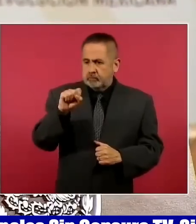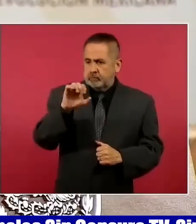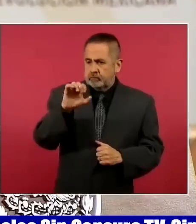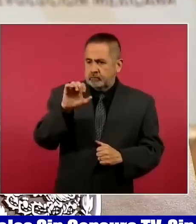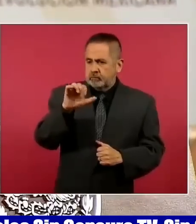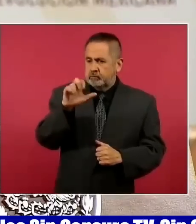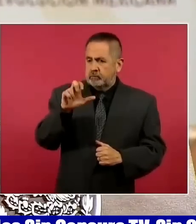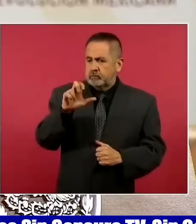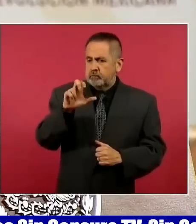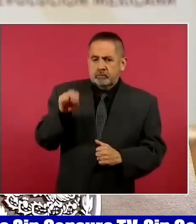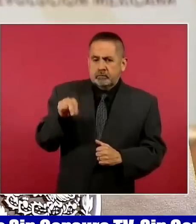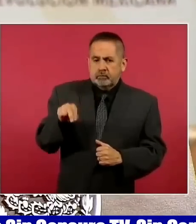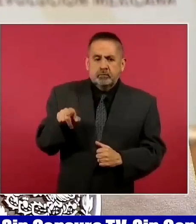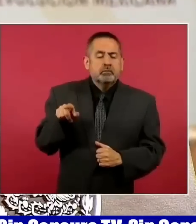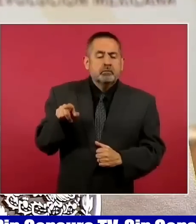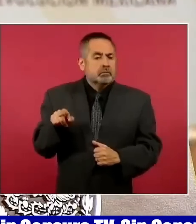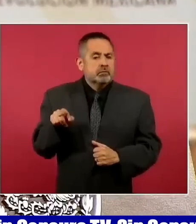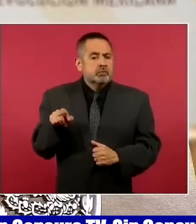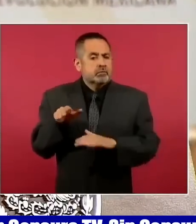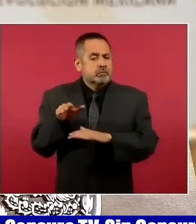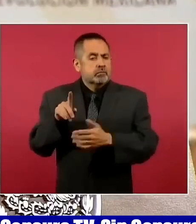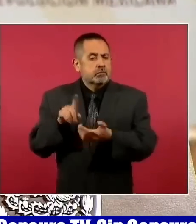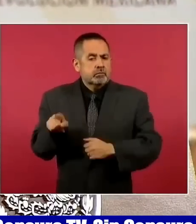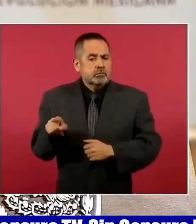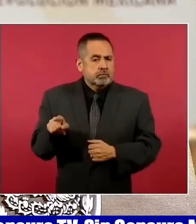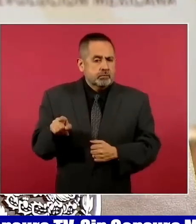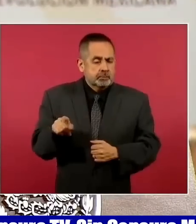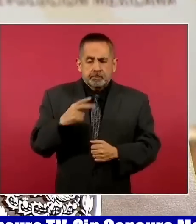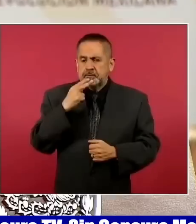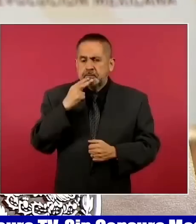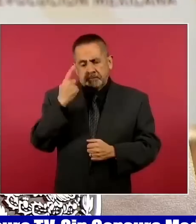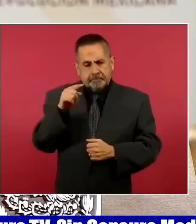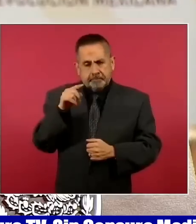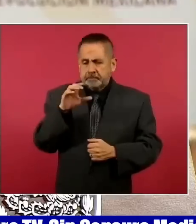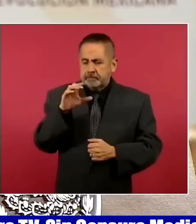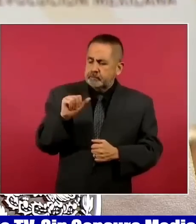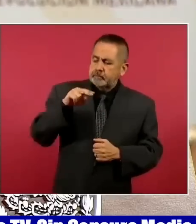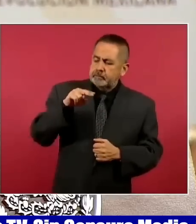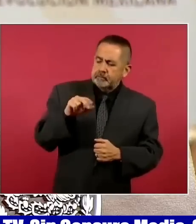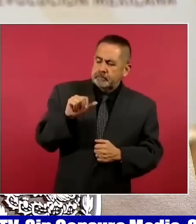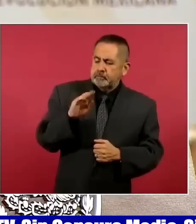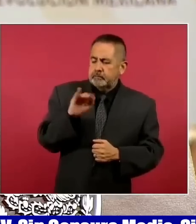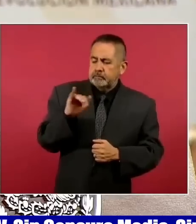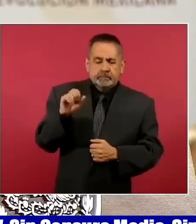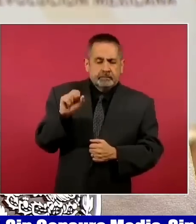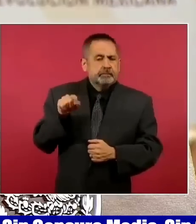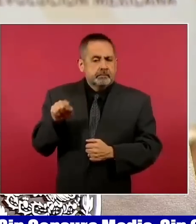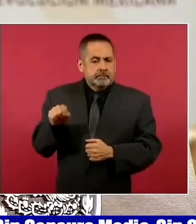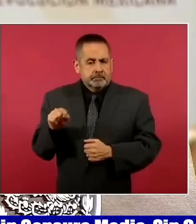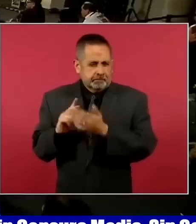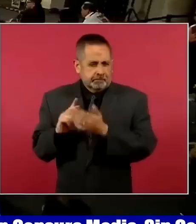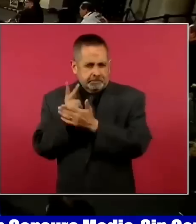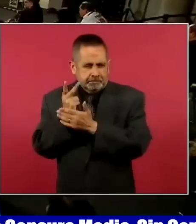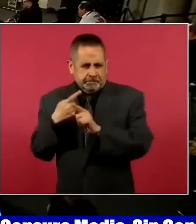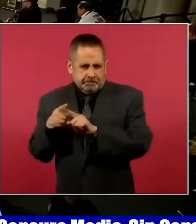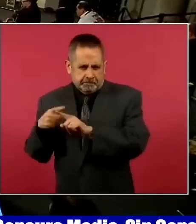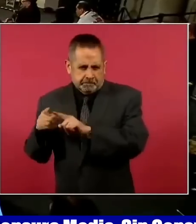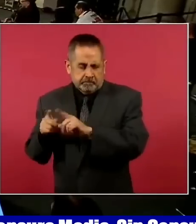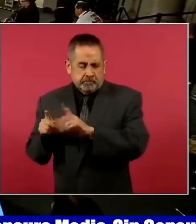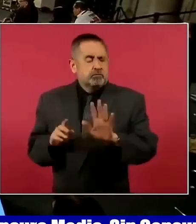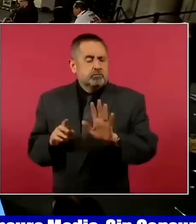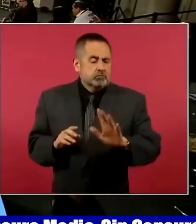pasa a Junco, por qué está tan enojado, que él en efecto representa a personajes como José Antonio el Diablo Fernández, y el grupo que